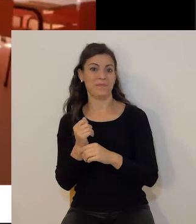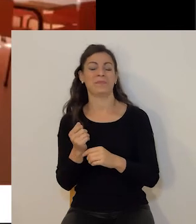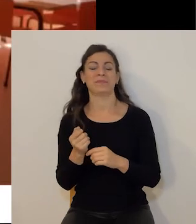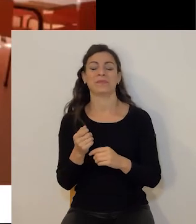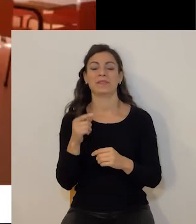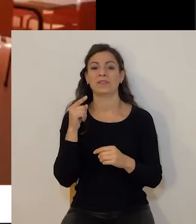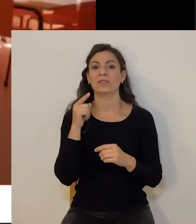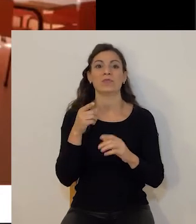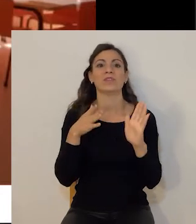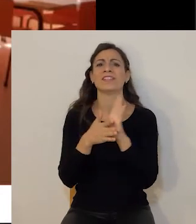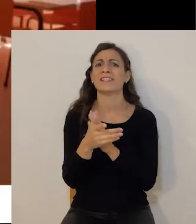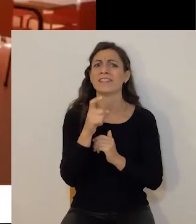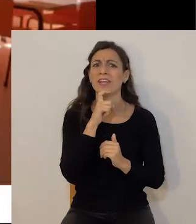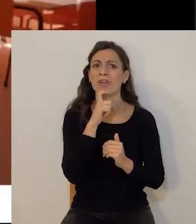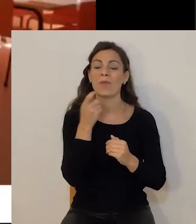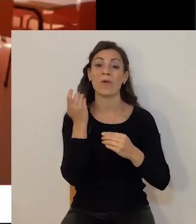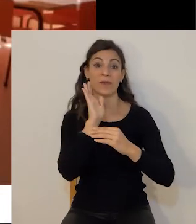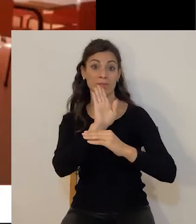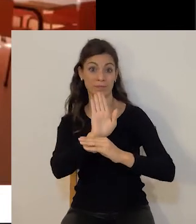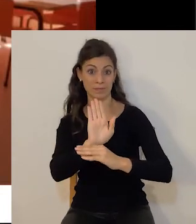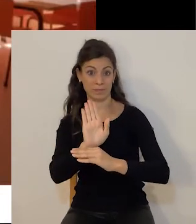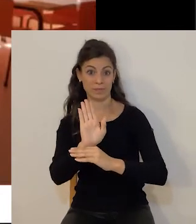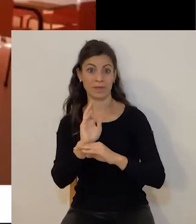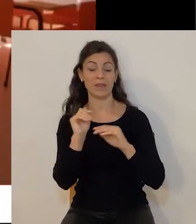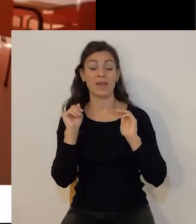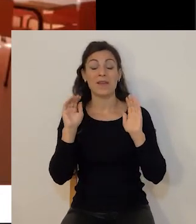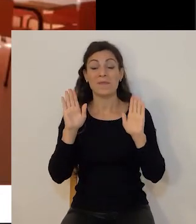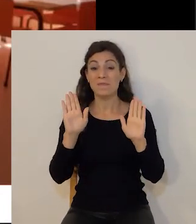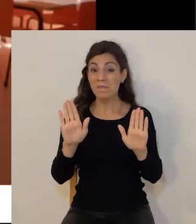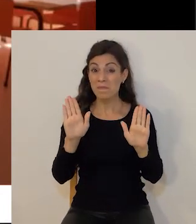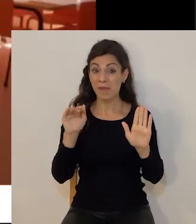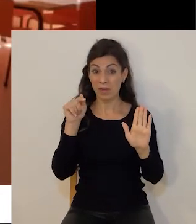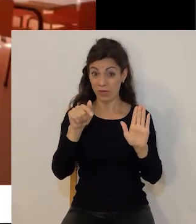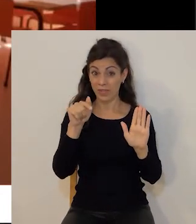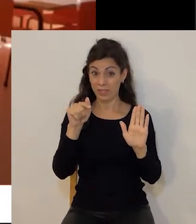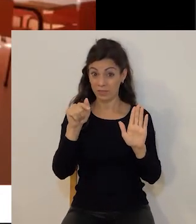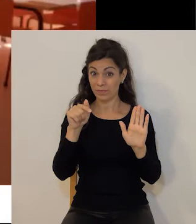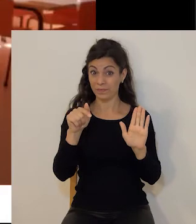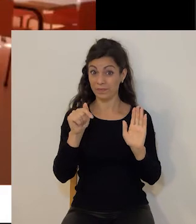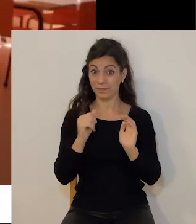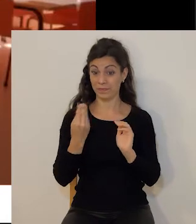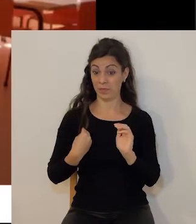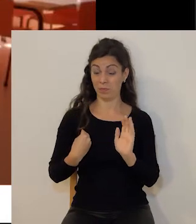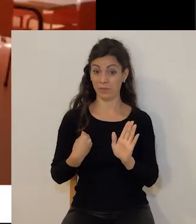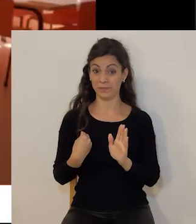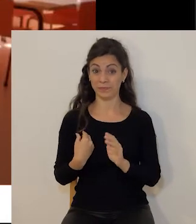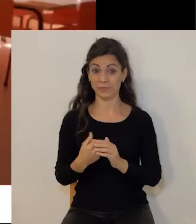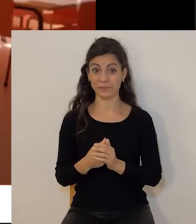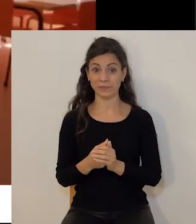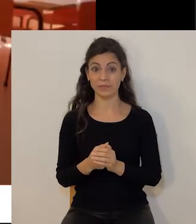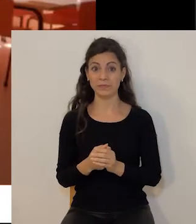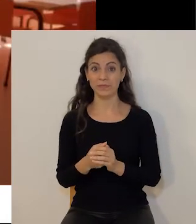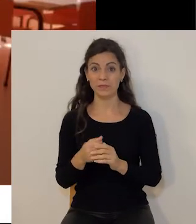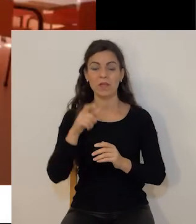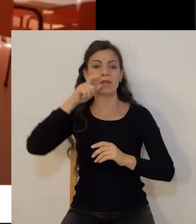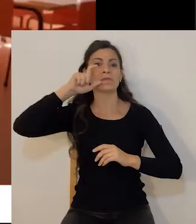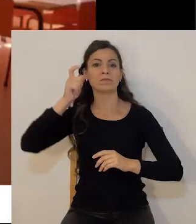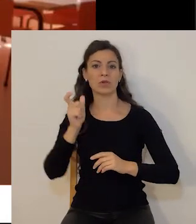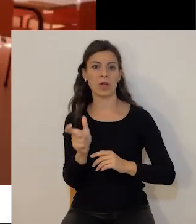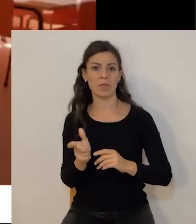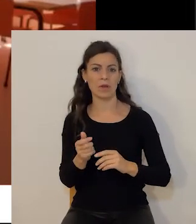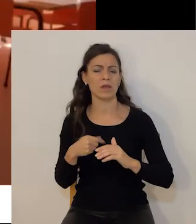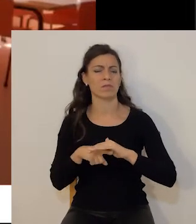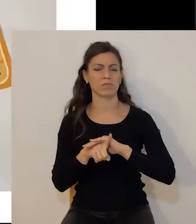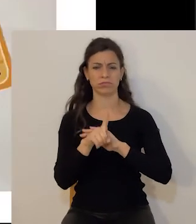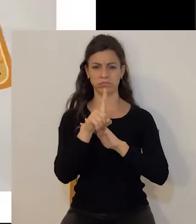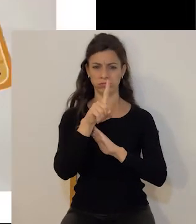explícame cómo te sientes. Pero para eso, lógicamente tienen que tener un vocabulario